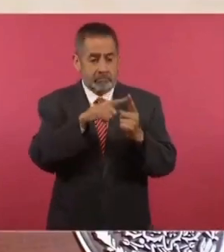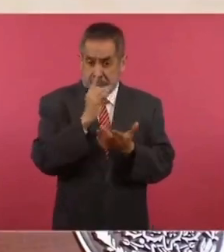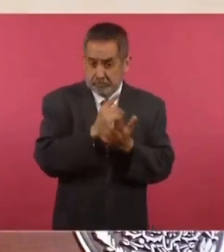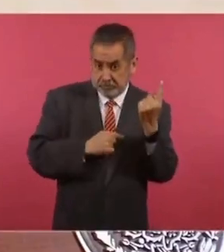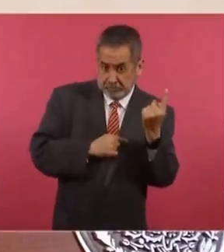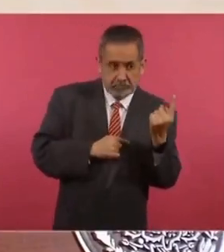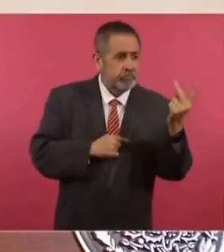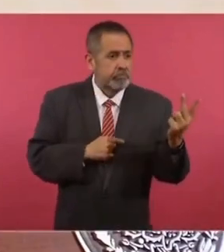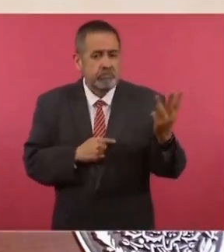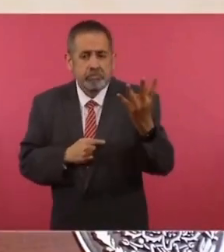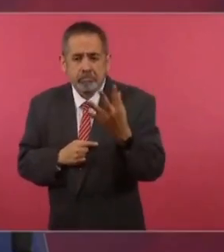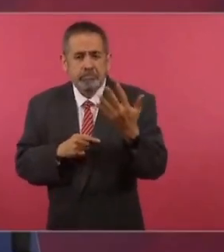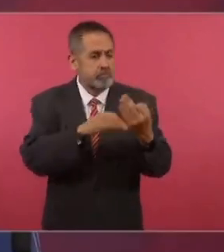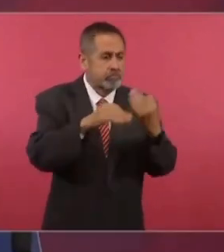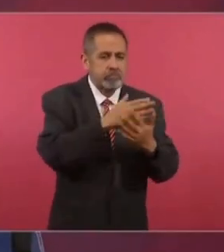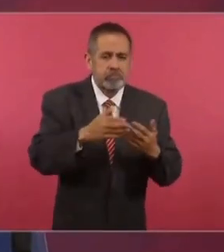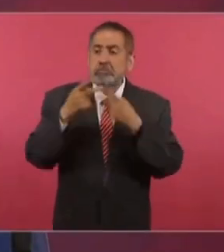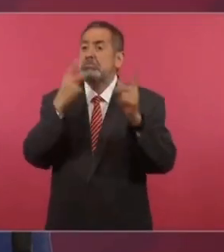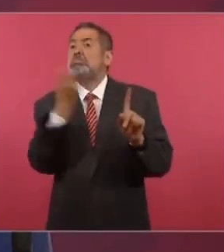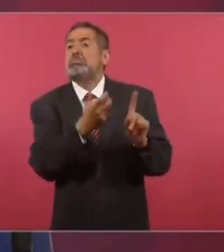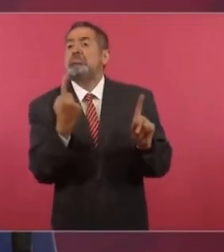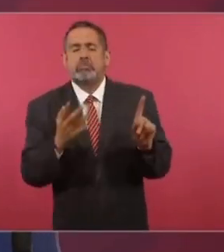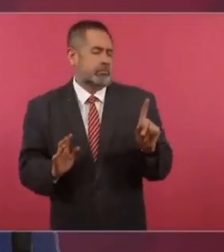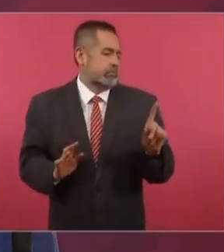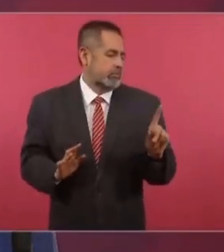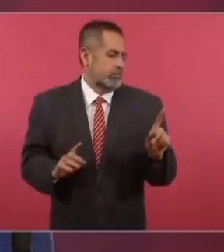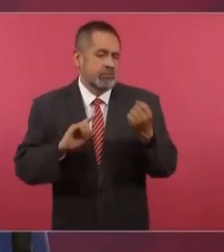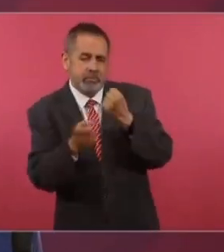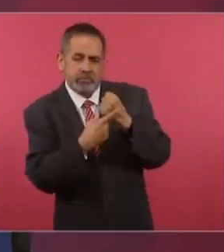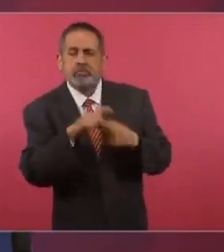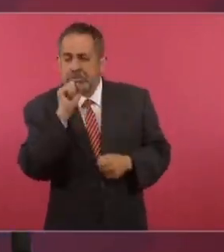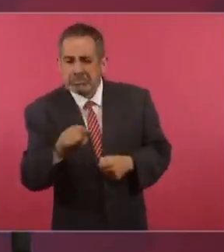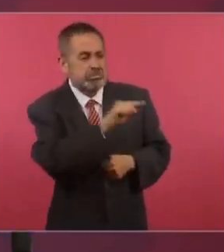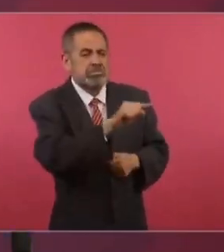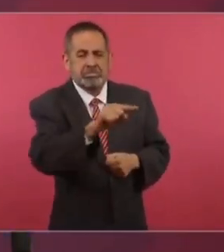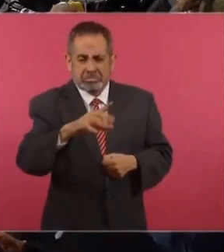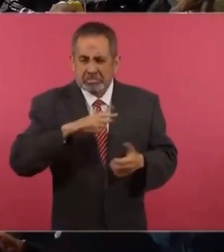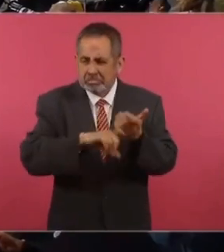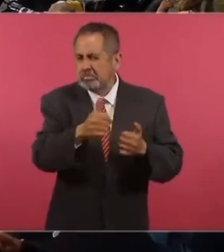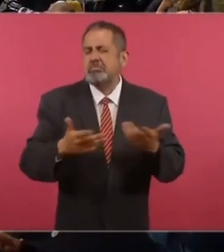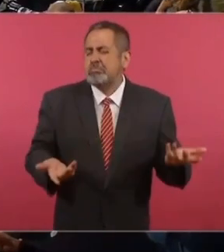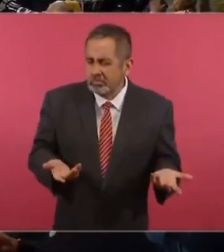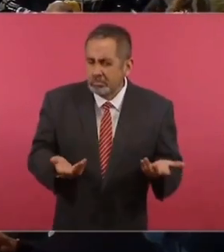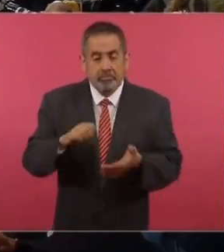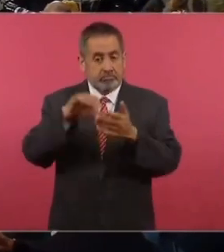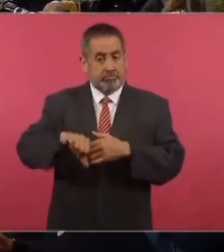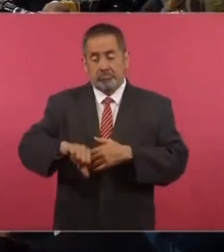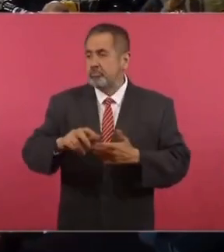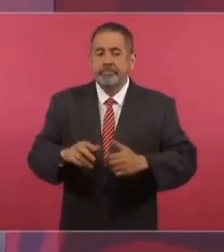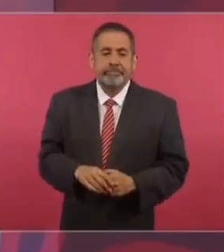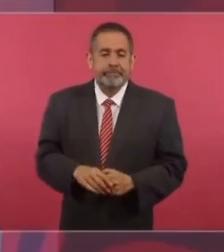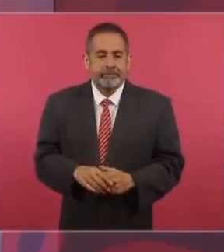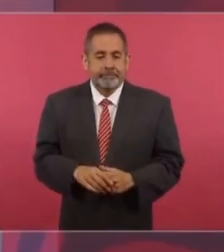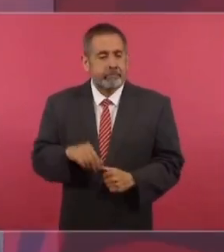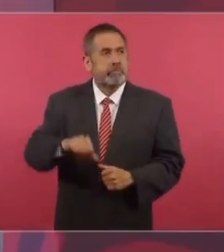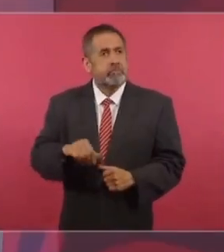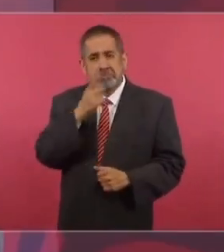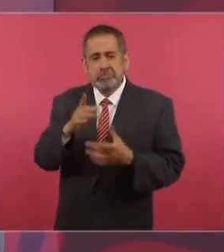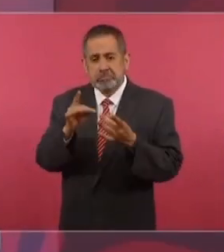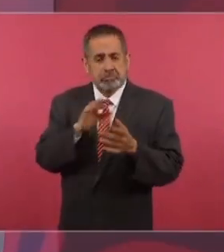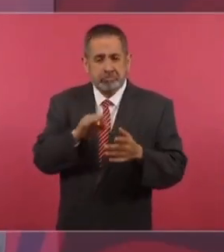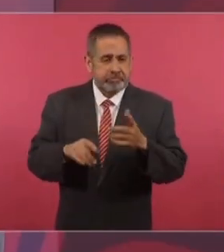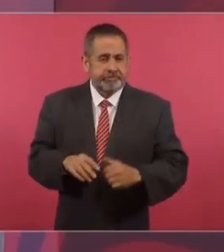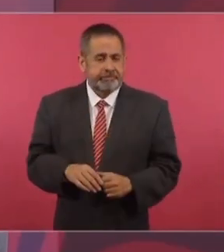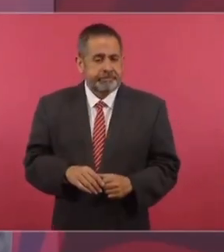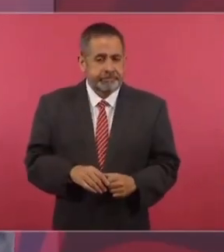único caso, pero no sabemos, o sea, no sabemos porque ahí hay otros. Yo le puedo decir, hoy puedo decir